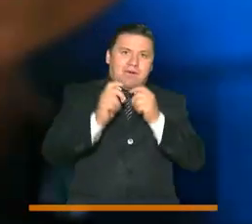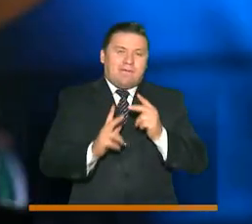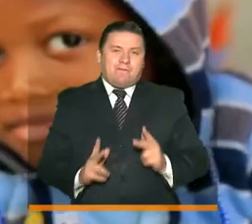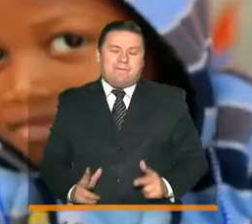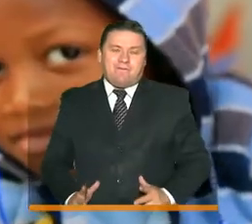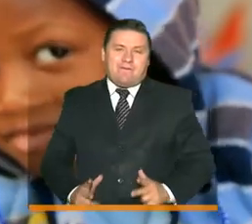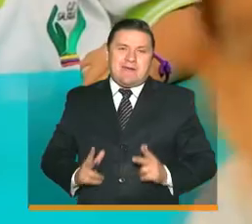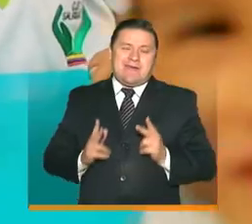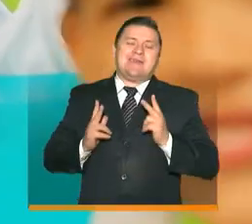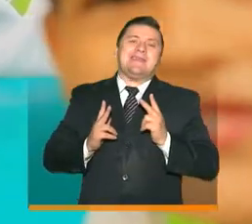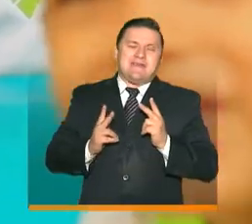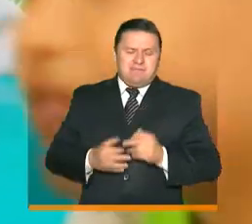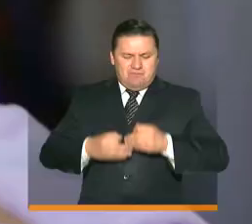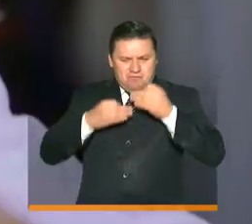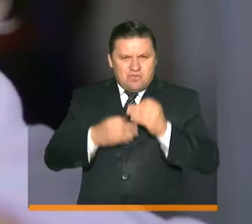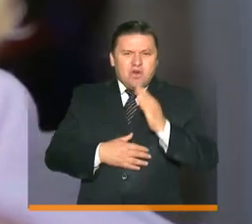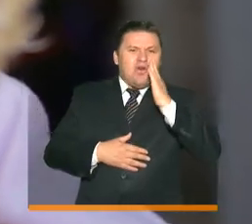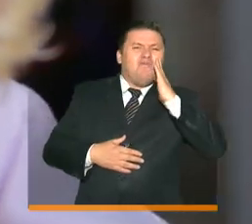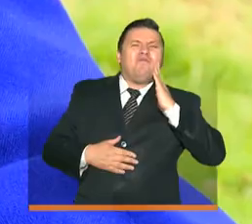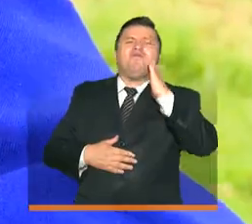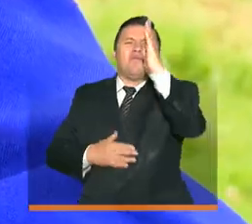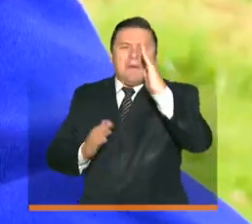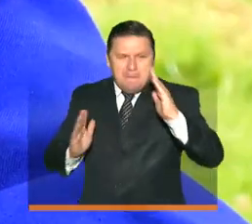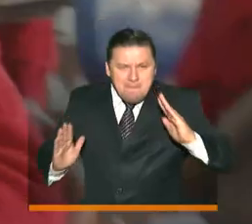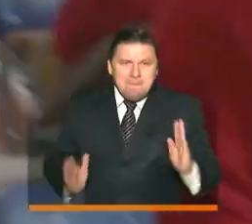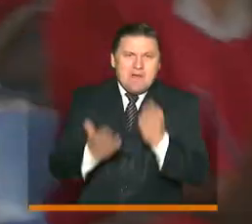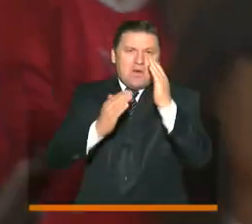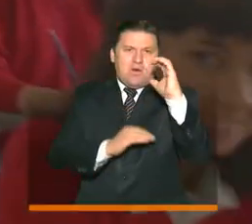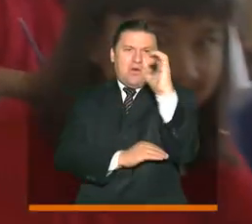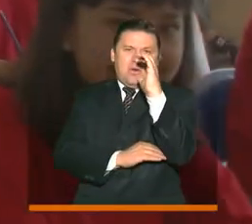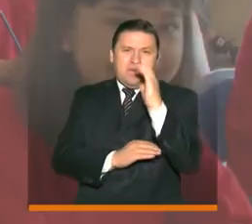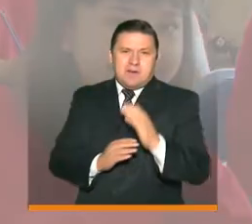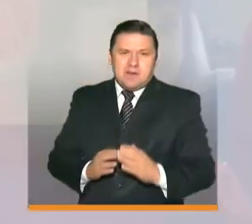vidas, asegurándonos un futuro mejor para todos.